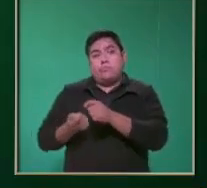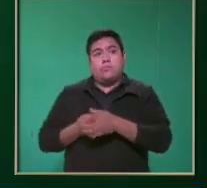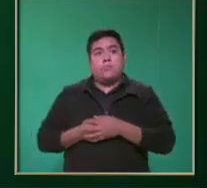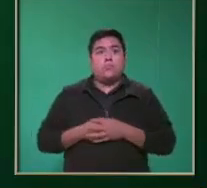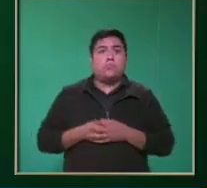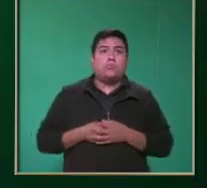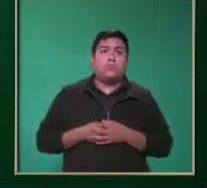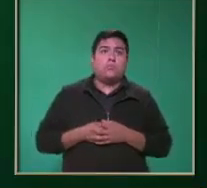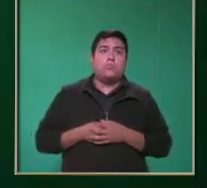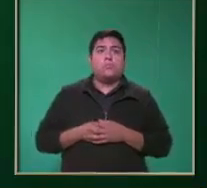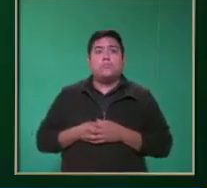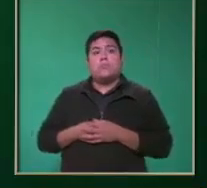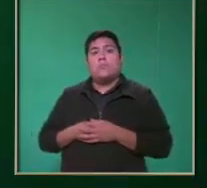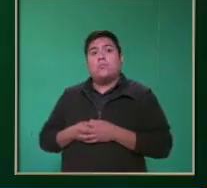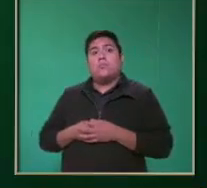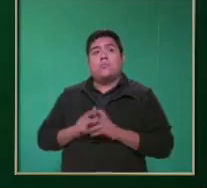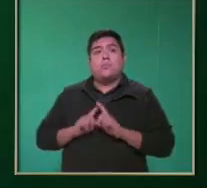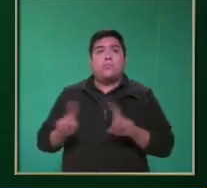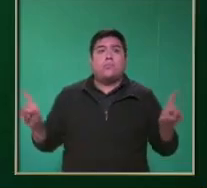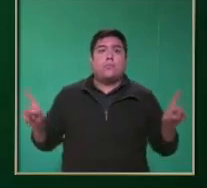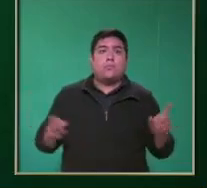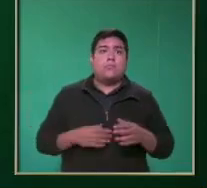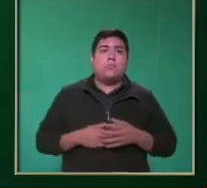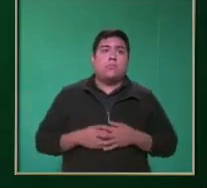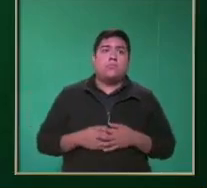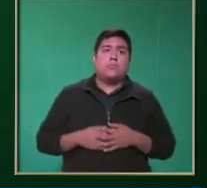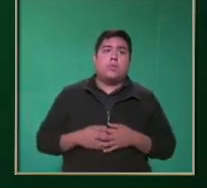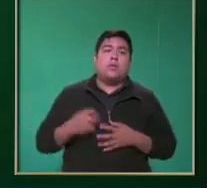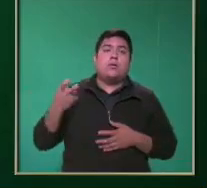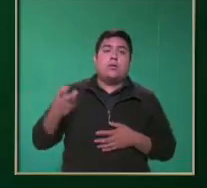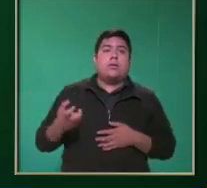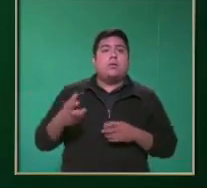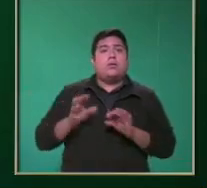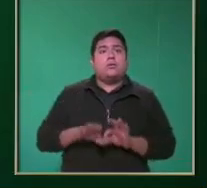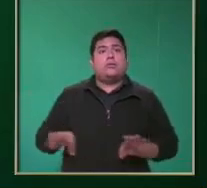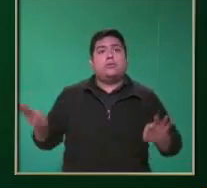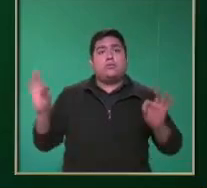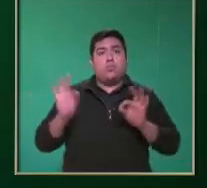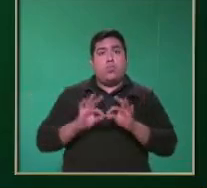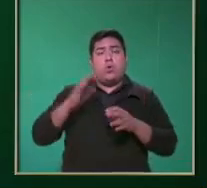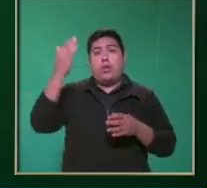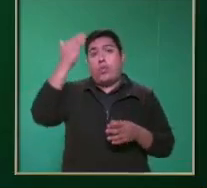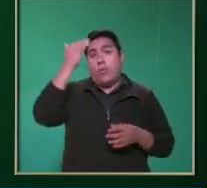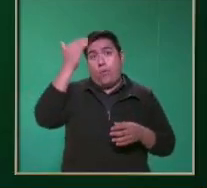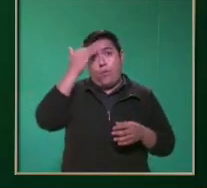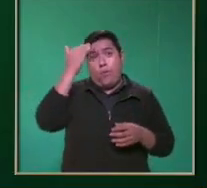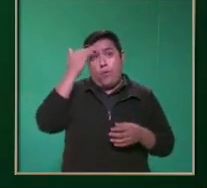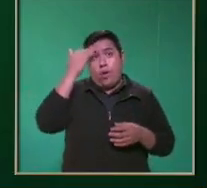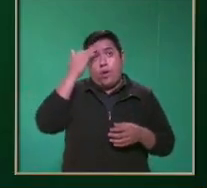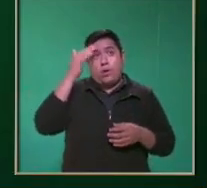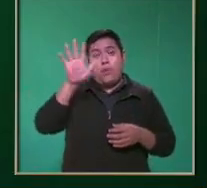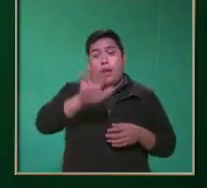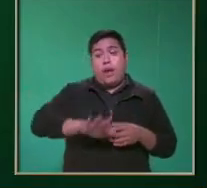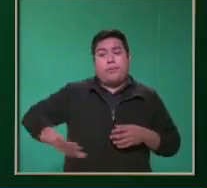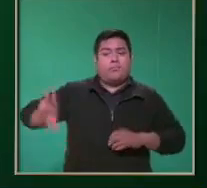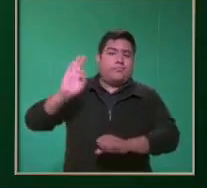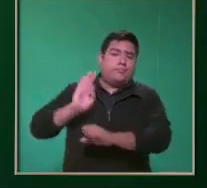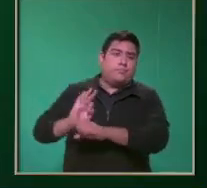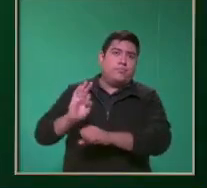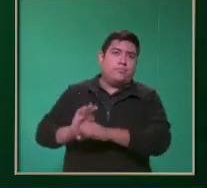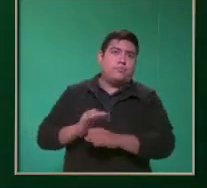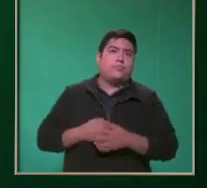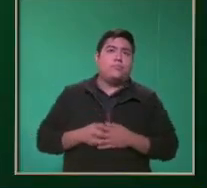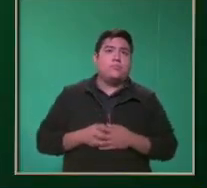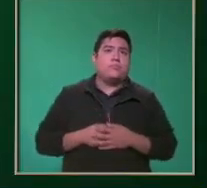mismo que en cualquier otra área que no está protegida. Por eso es importante conocerlas y protegerlas.